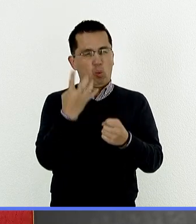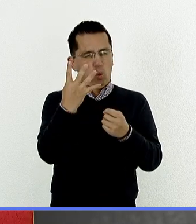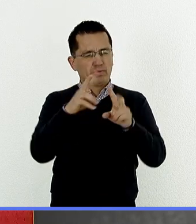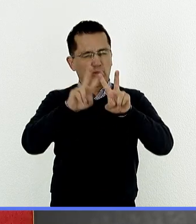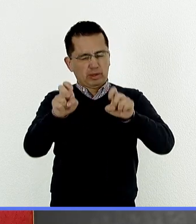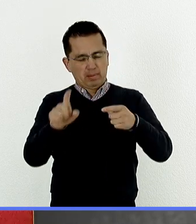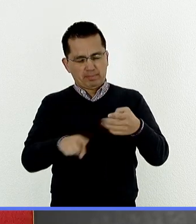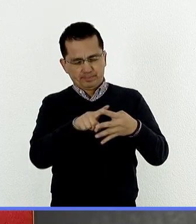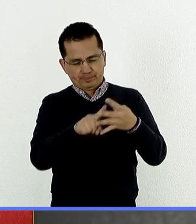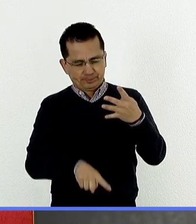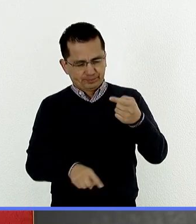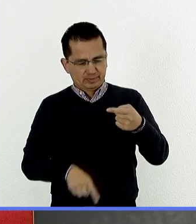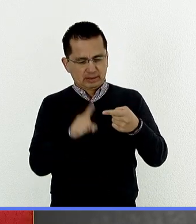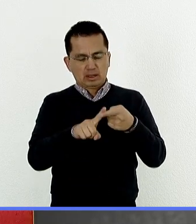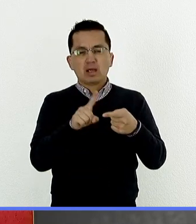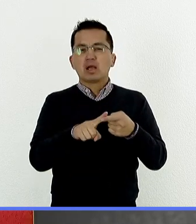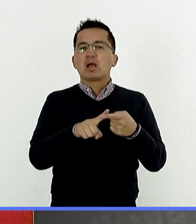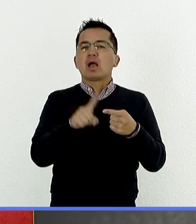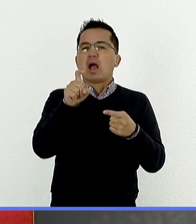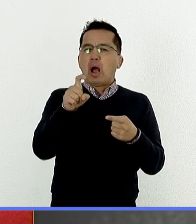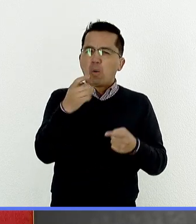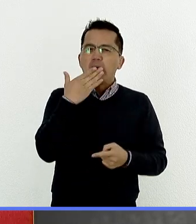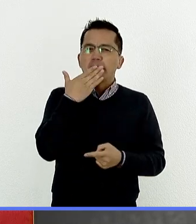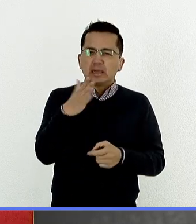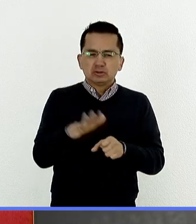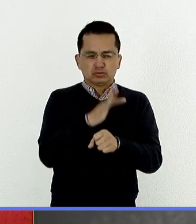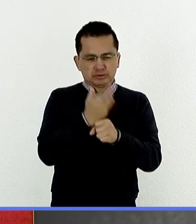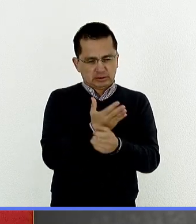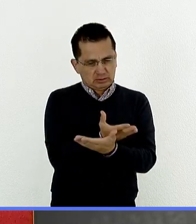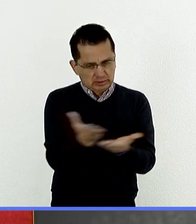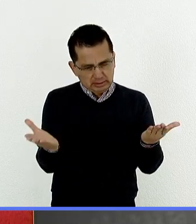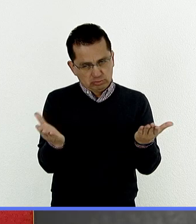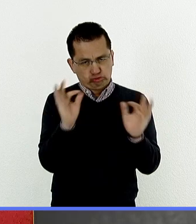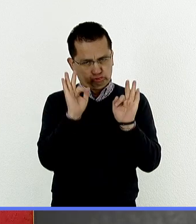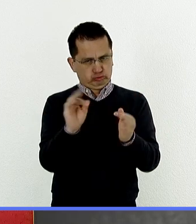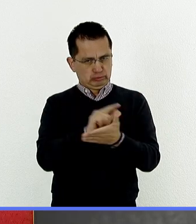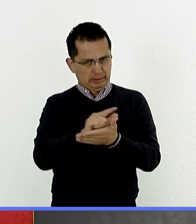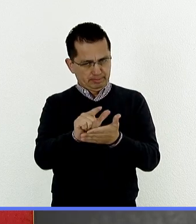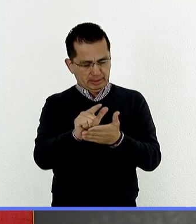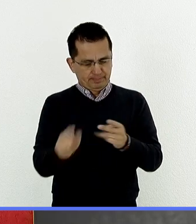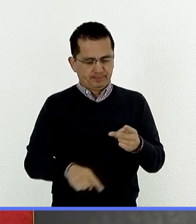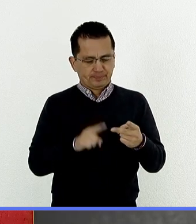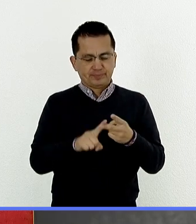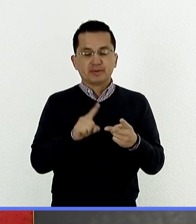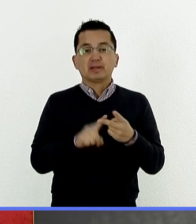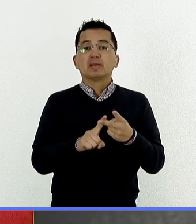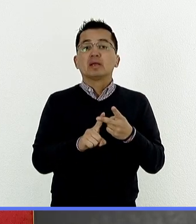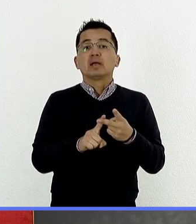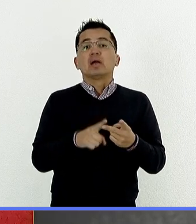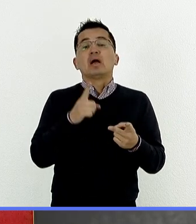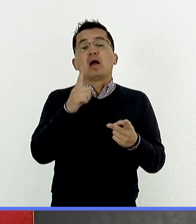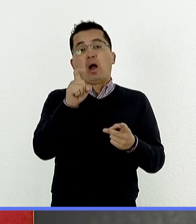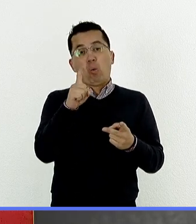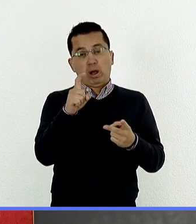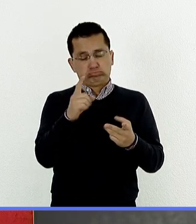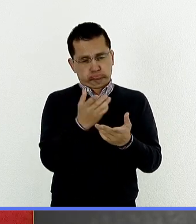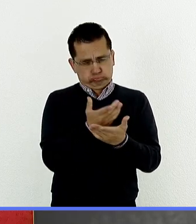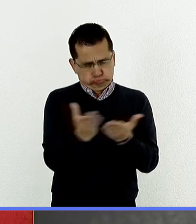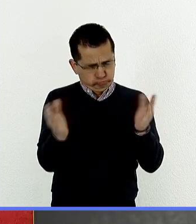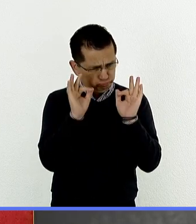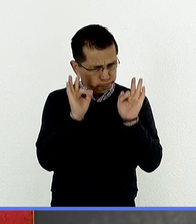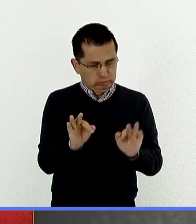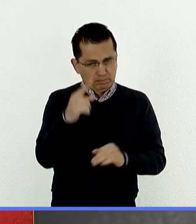de calidad y de cantidad suficiente para las personas agua de calidad necesaria para